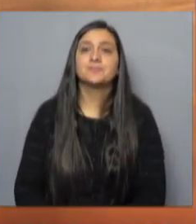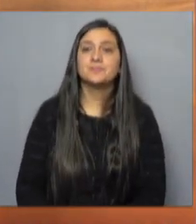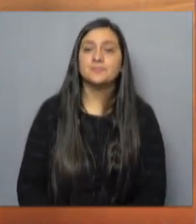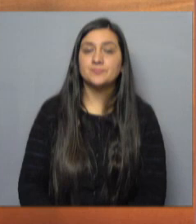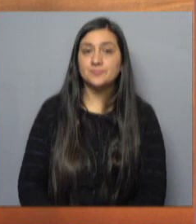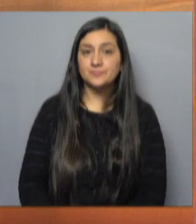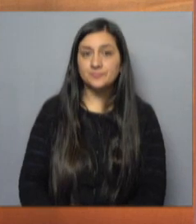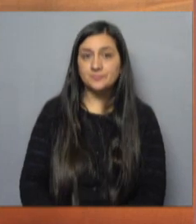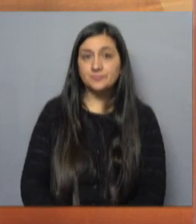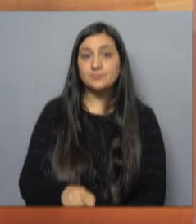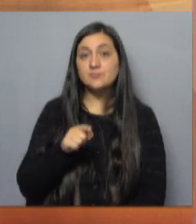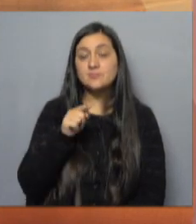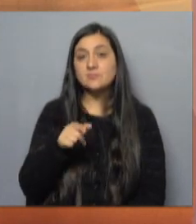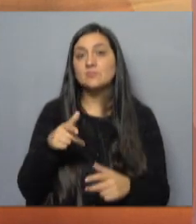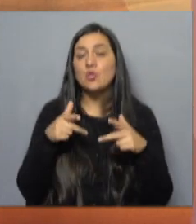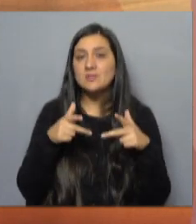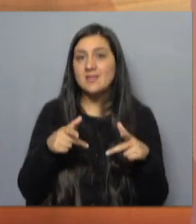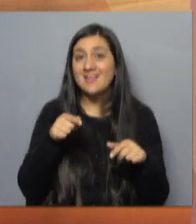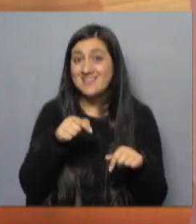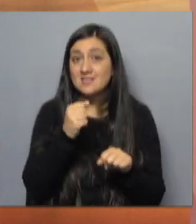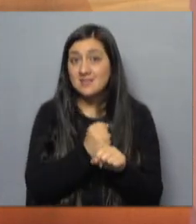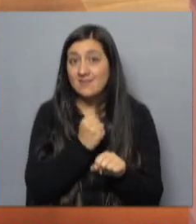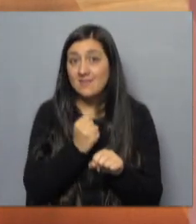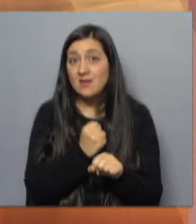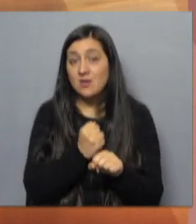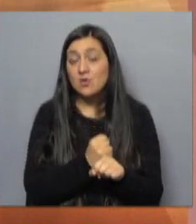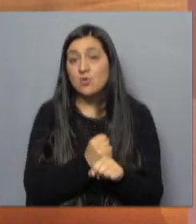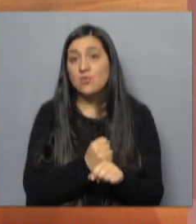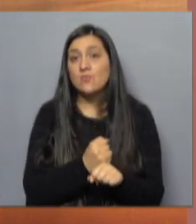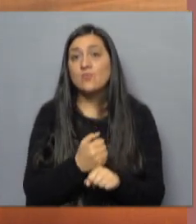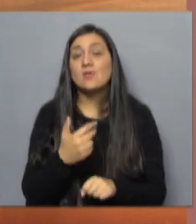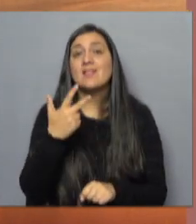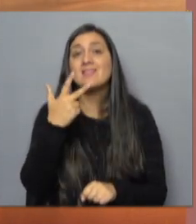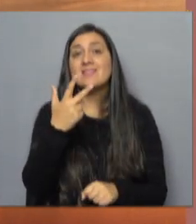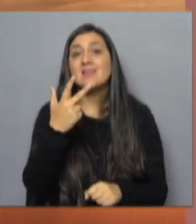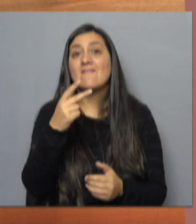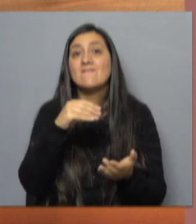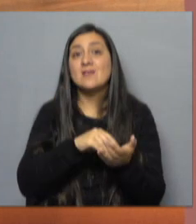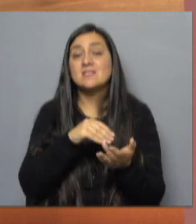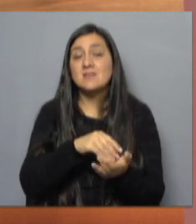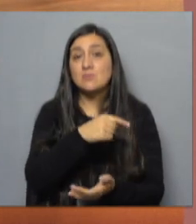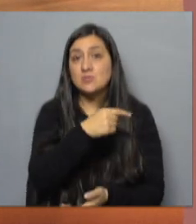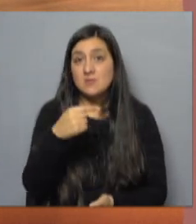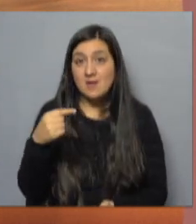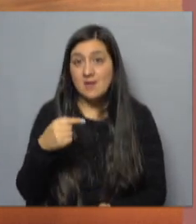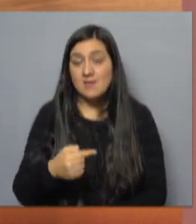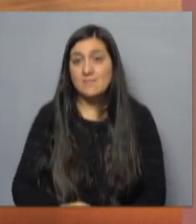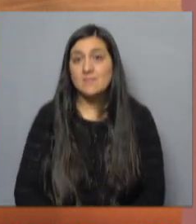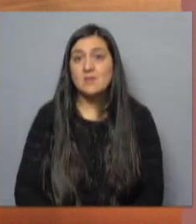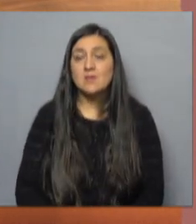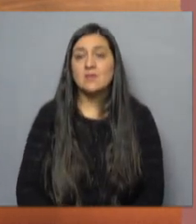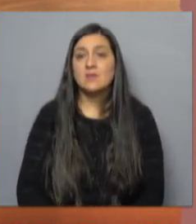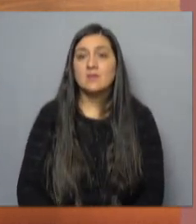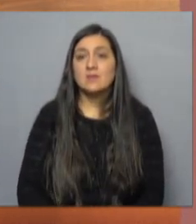José. Dale. No, vos me decías que ese trabajo te insumía 3 días de la semana. Vos, tu trabajo es diario. Y sin